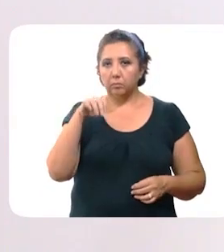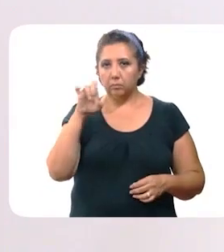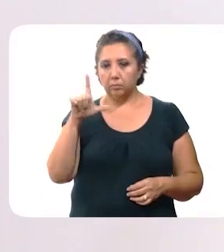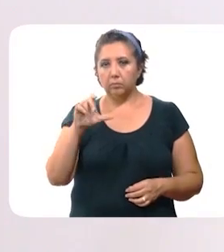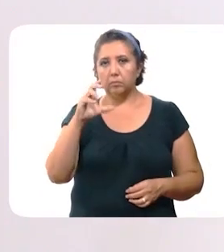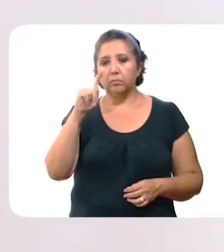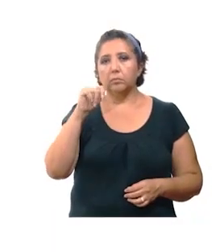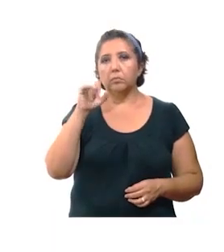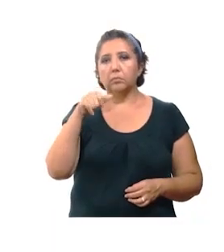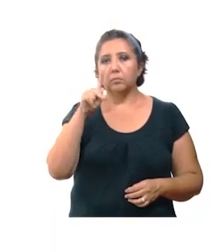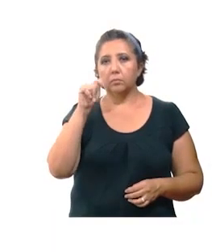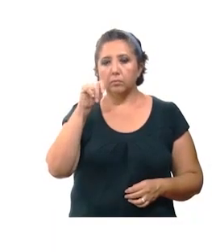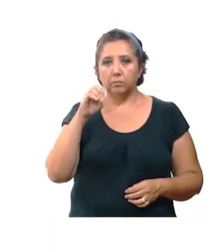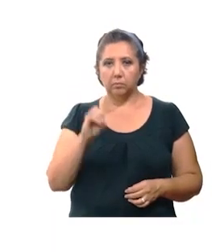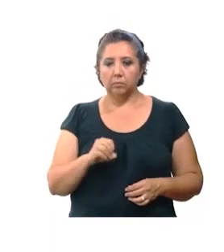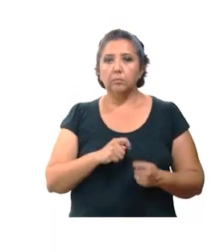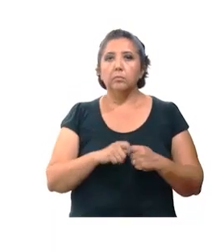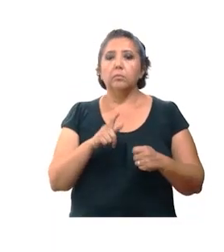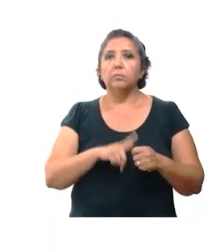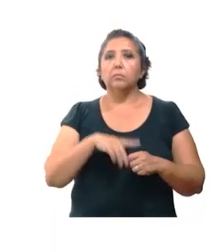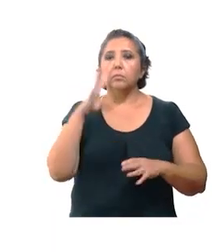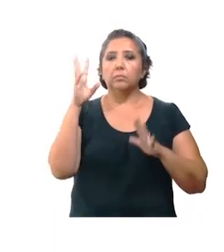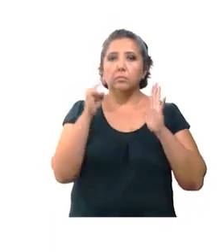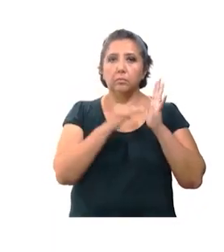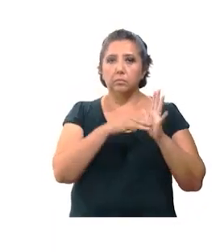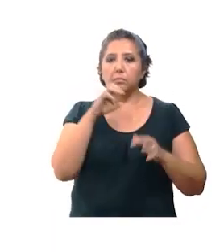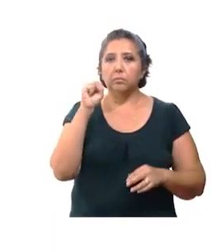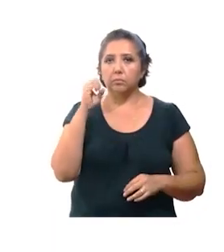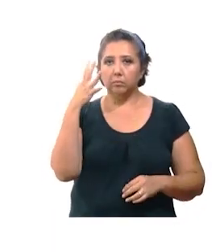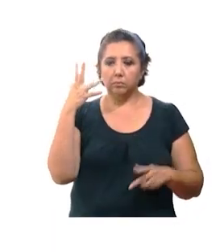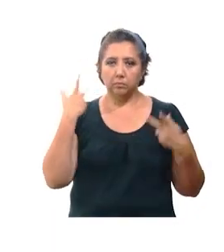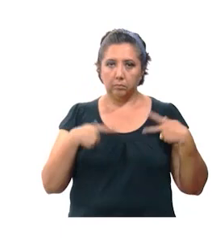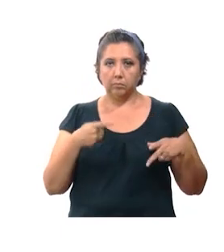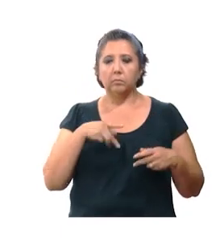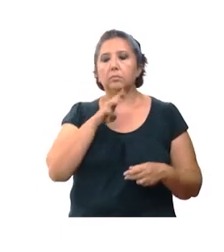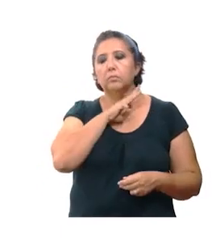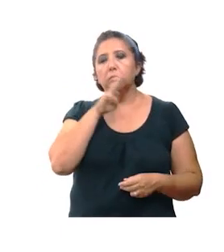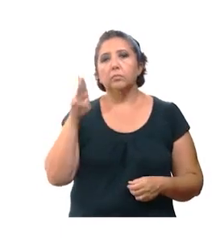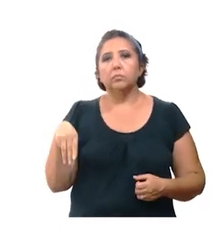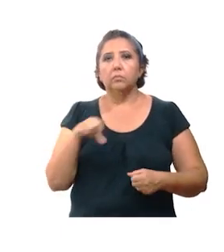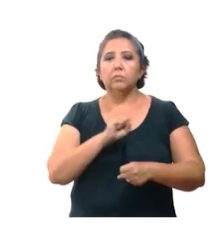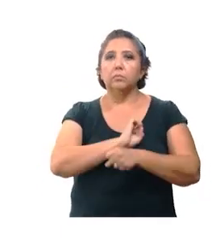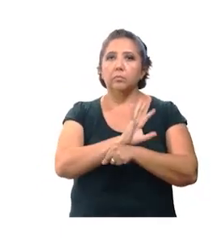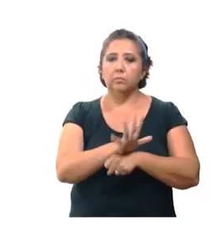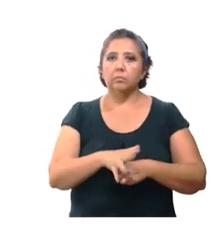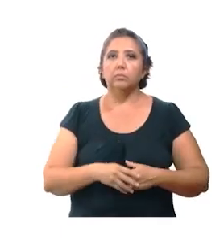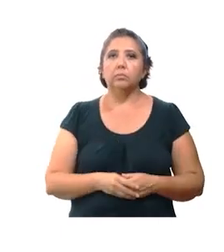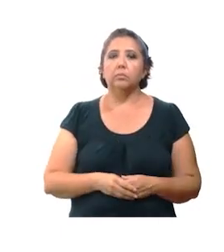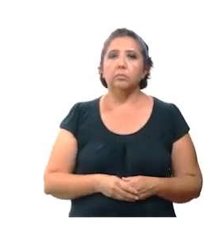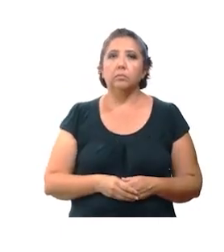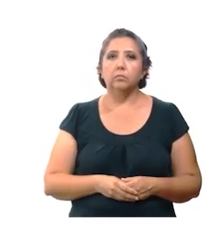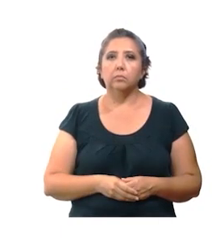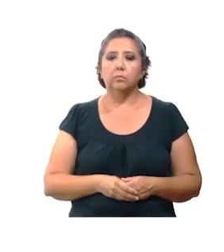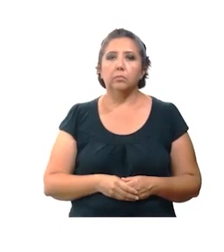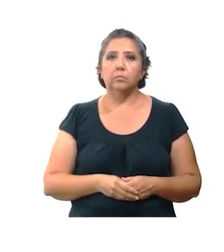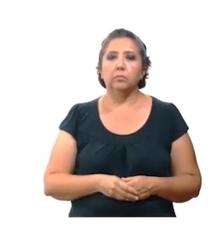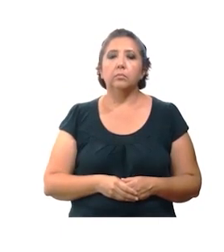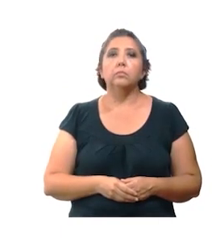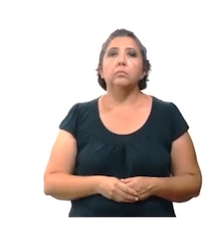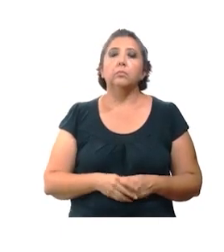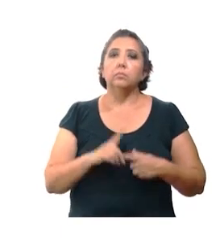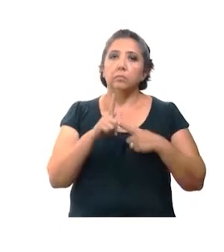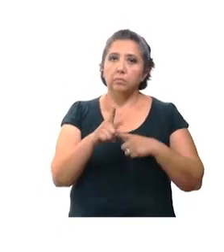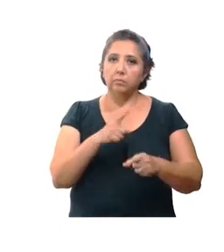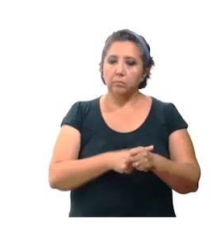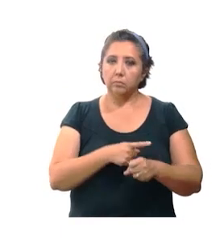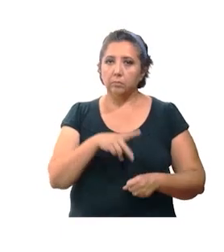y 1 en Tecantó. En total, son 4.065 las personas fallecidas a causa del coronavirus. De los